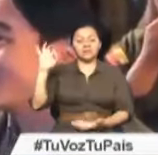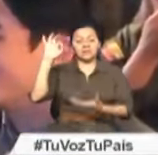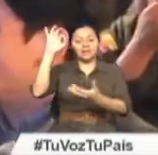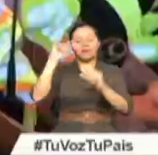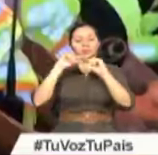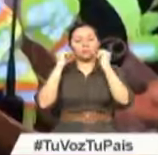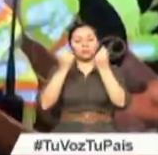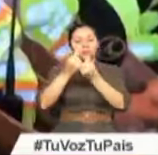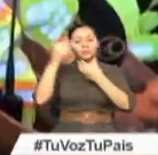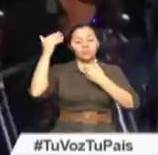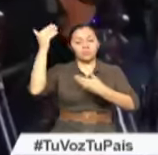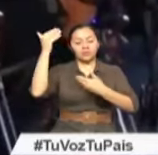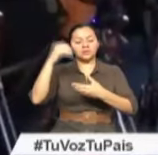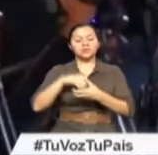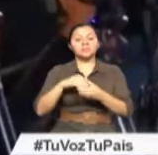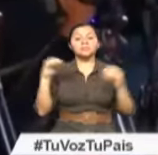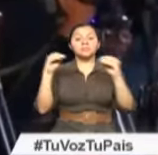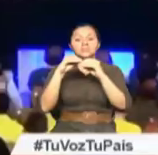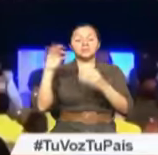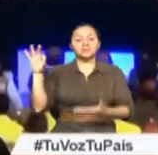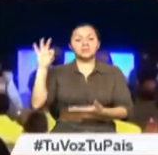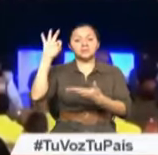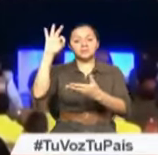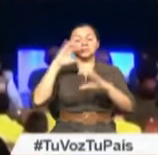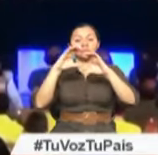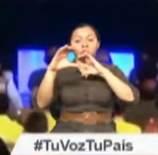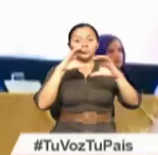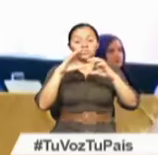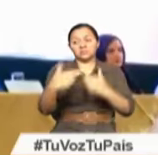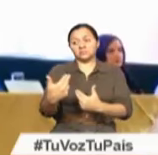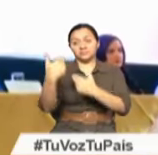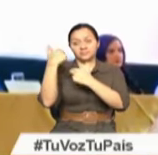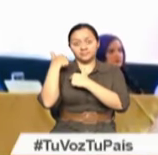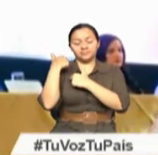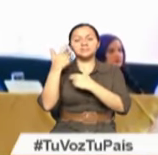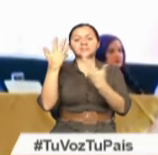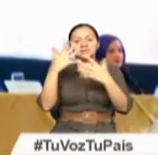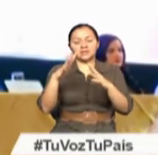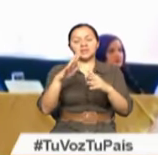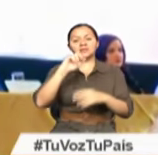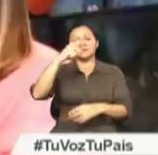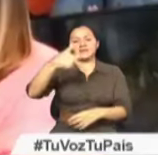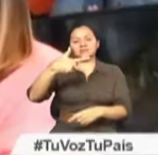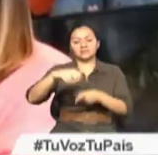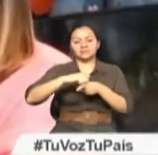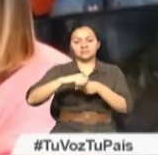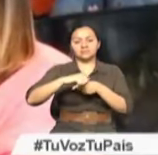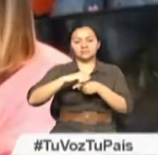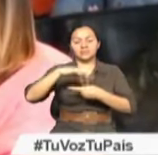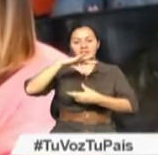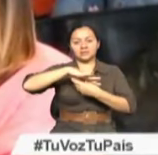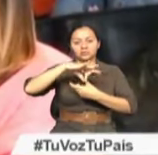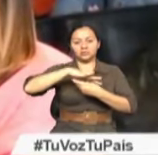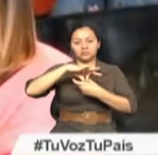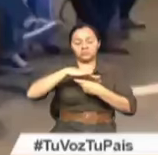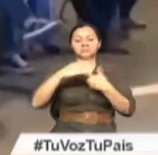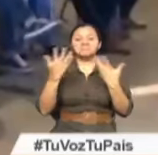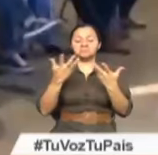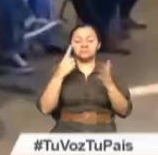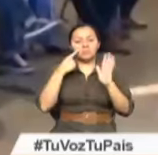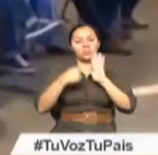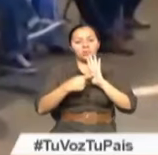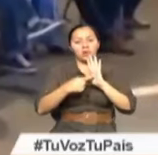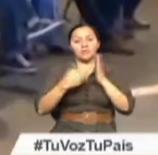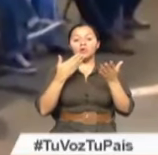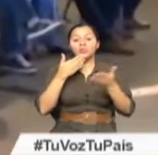organizaciones políticas y representantes de los medios de comunicación, se llevó a cabo el tercer simulacro electoral, donde se puso a prueba